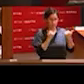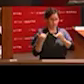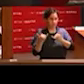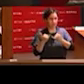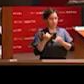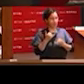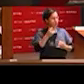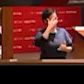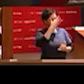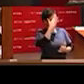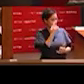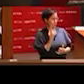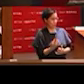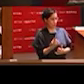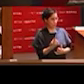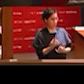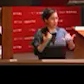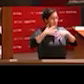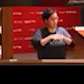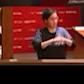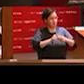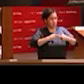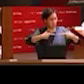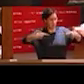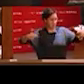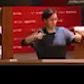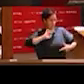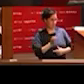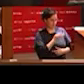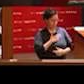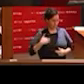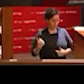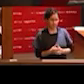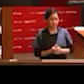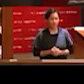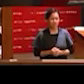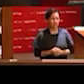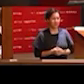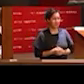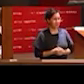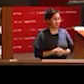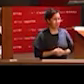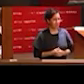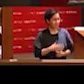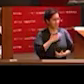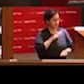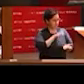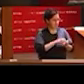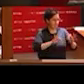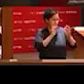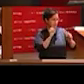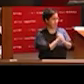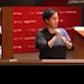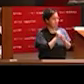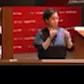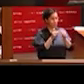una sola ilusión la integración e ir creciendo en nuestro centro especial de empleo empezamos